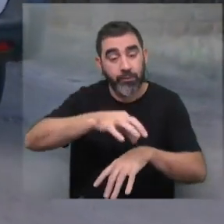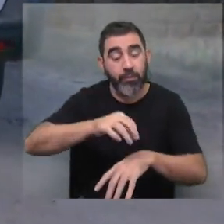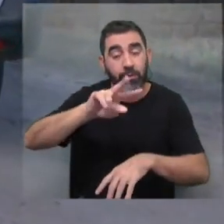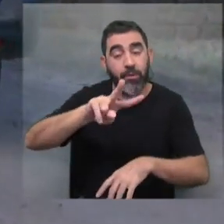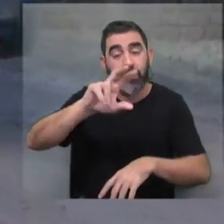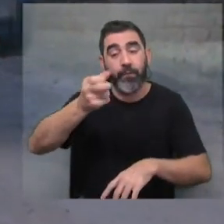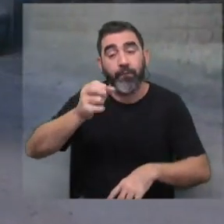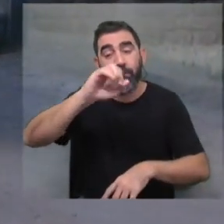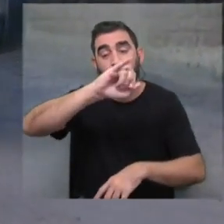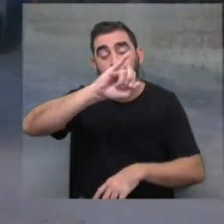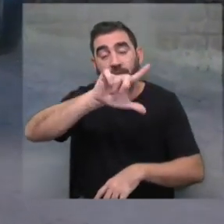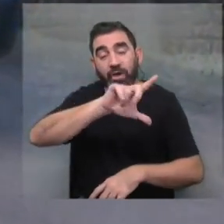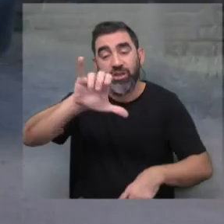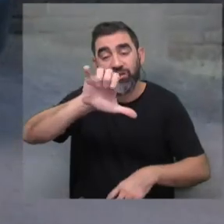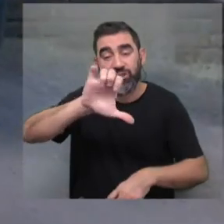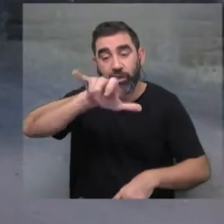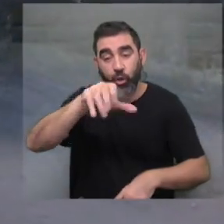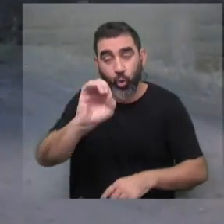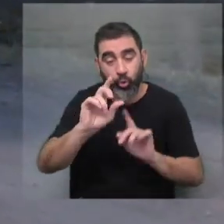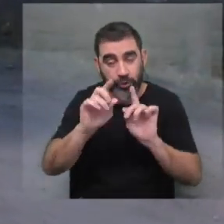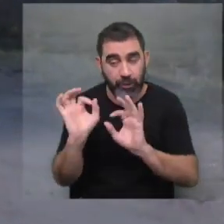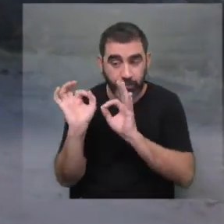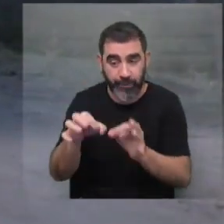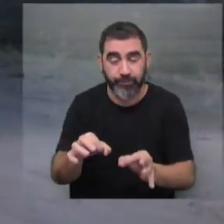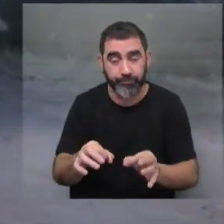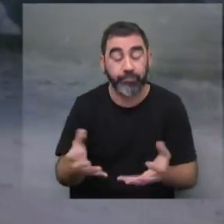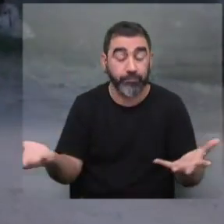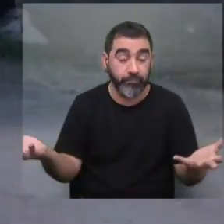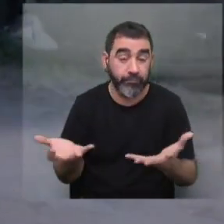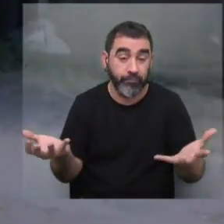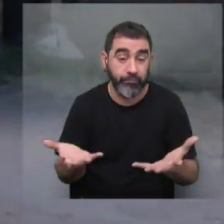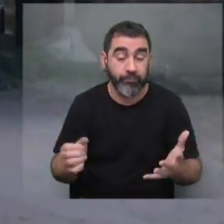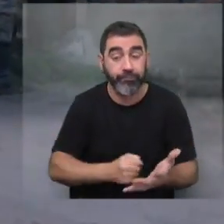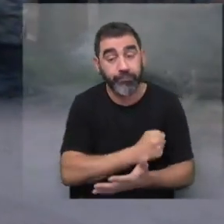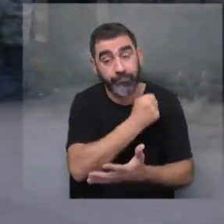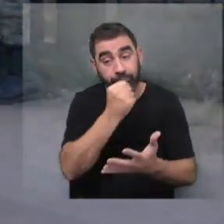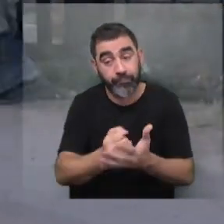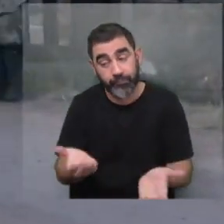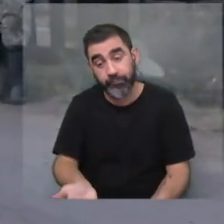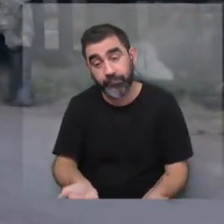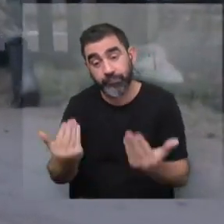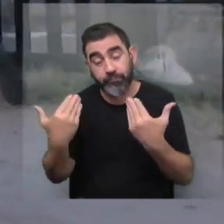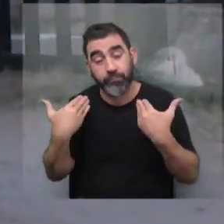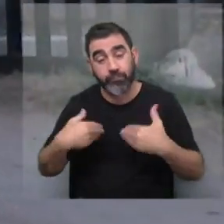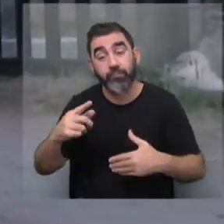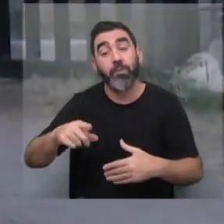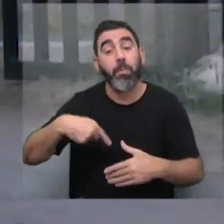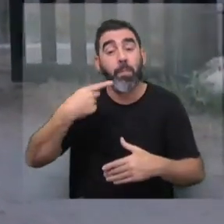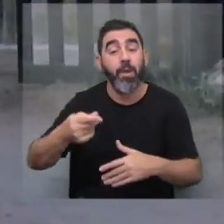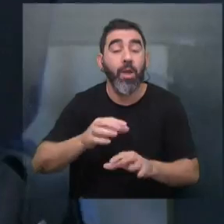que es la forense del caso en el auto con nosotros y ahora hasta que se levante el cuerpo en el día de